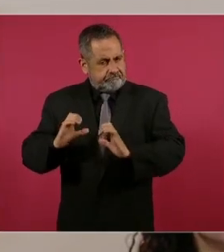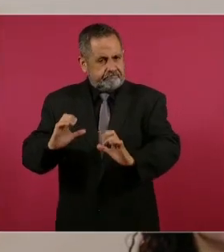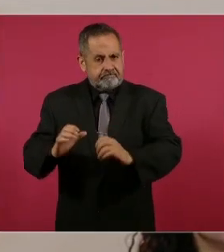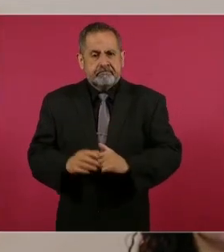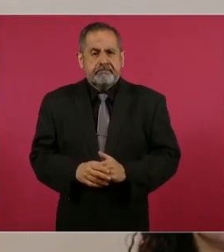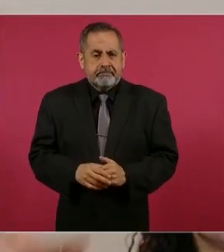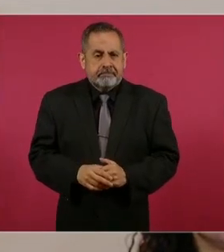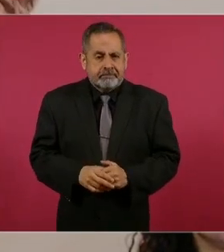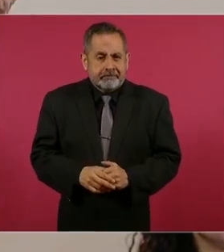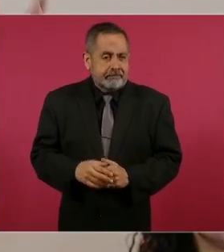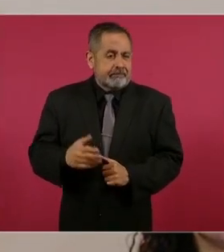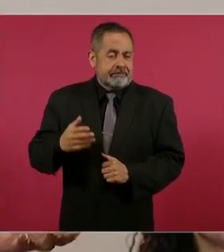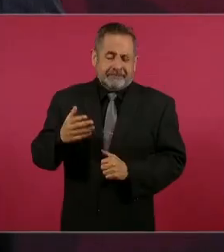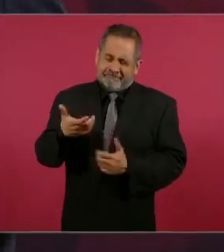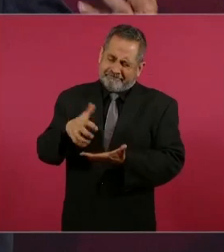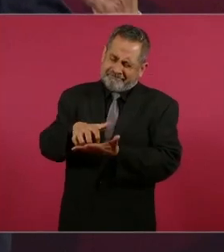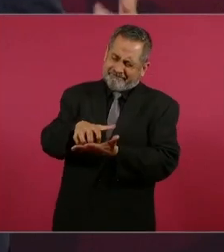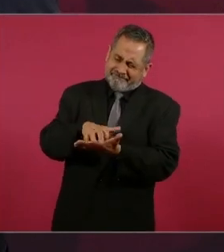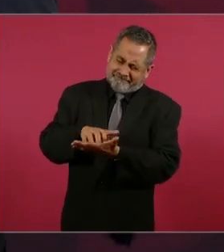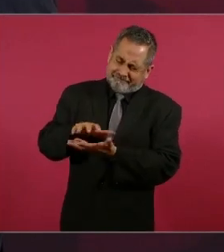Es muchísimo lo que se ahorra